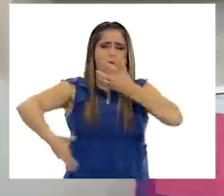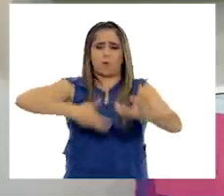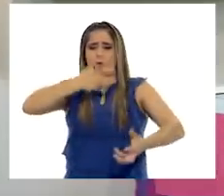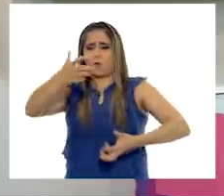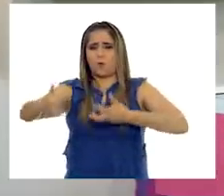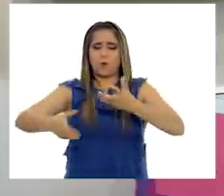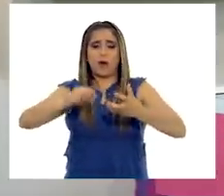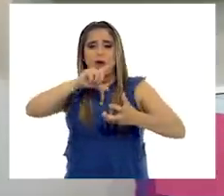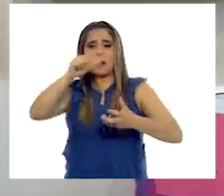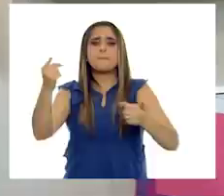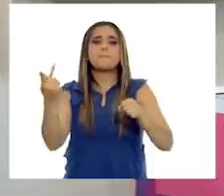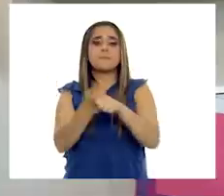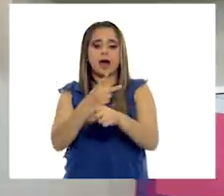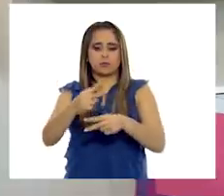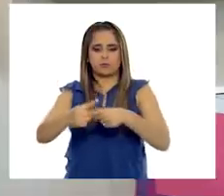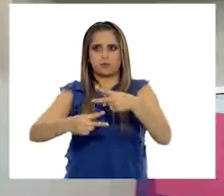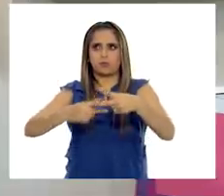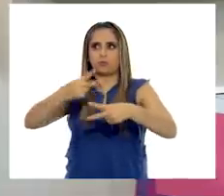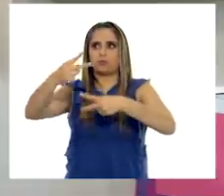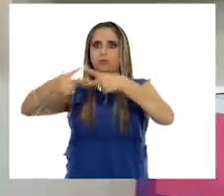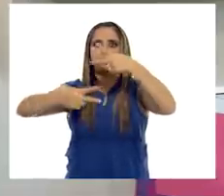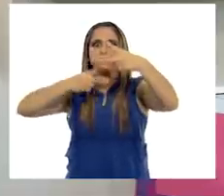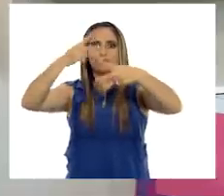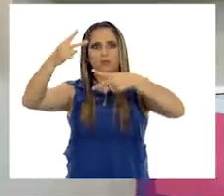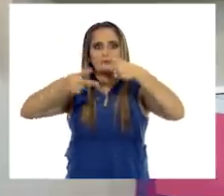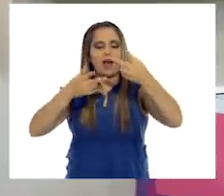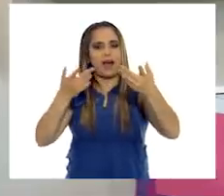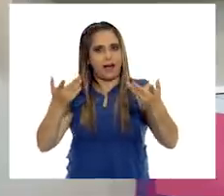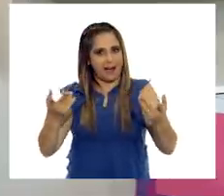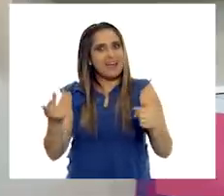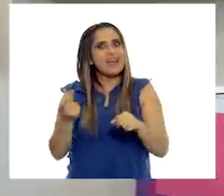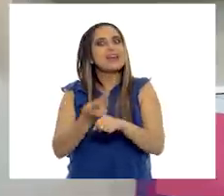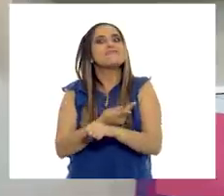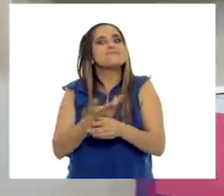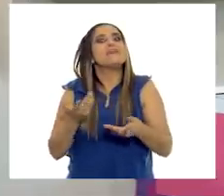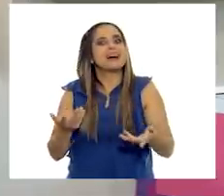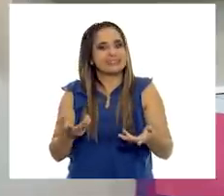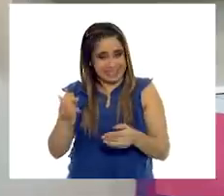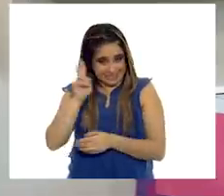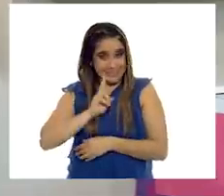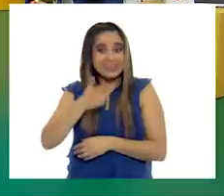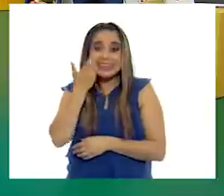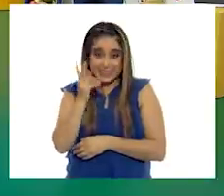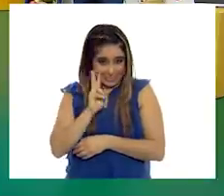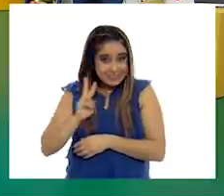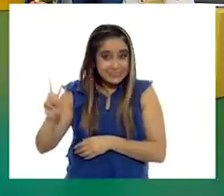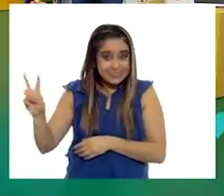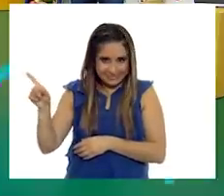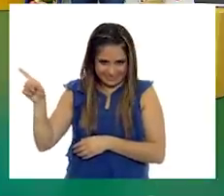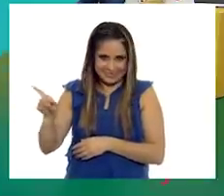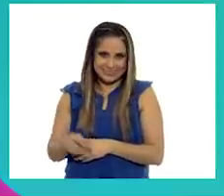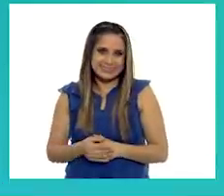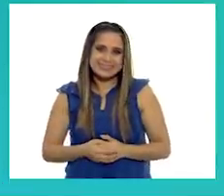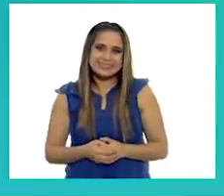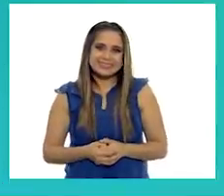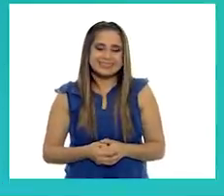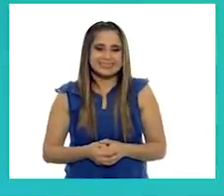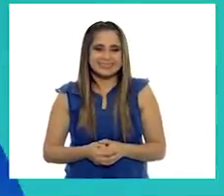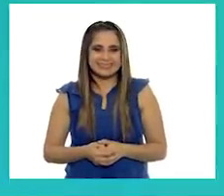Exacto. ¿Qué está pasando? ¿Lo vamos a ver con una actividad experimental? Sí. Vamos a verlo.